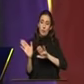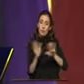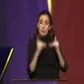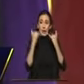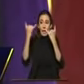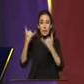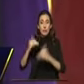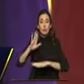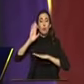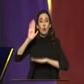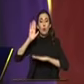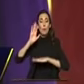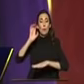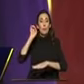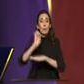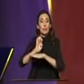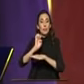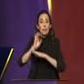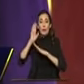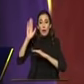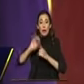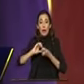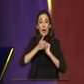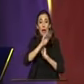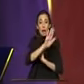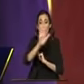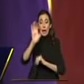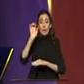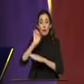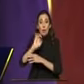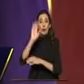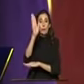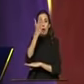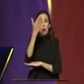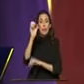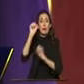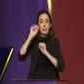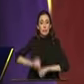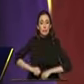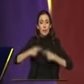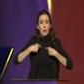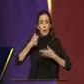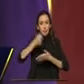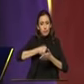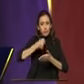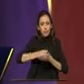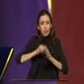implica un compromiso del país. Cada ecuatoriano debe izar la bandera de lucha contra la corrupción.